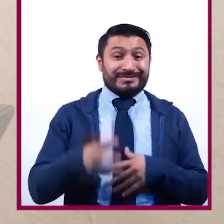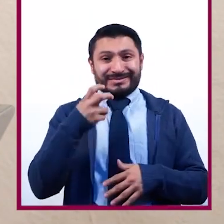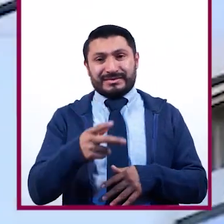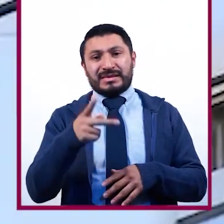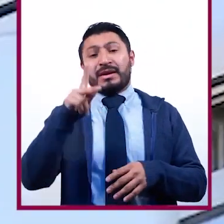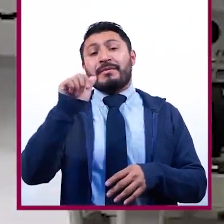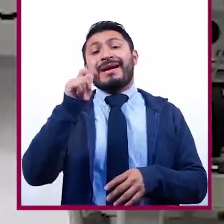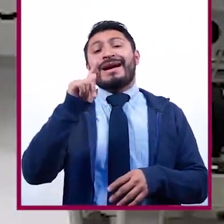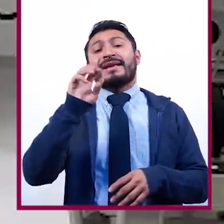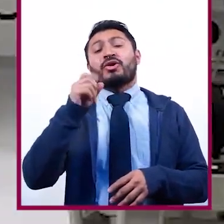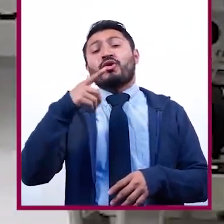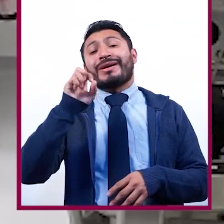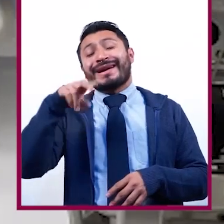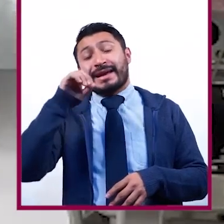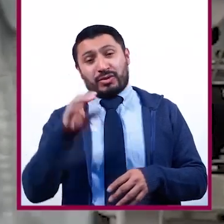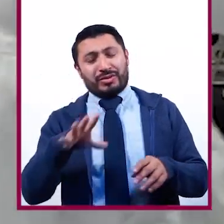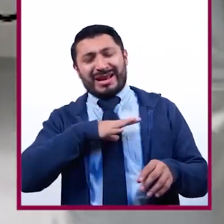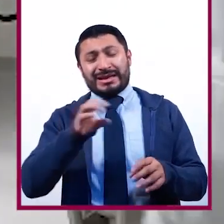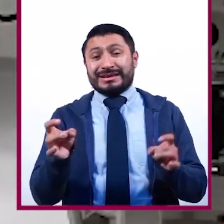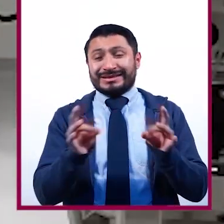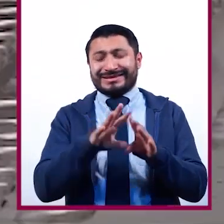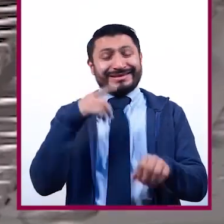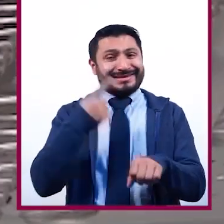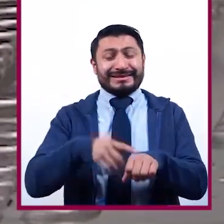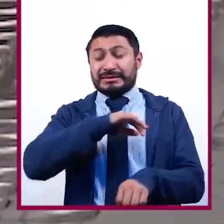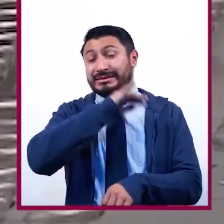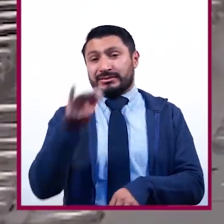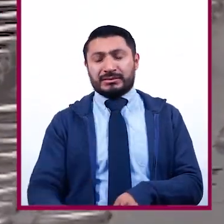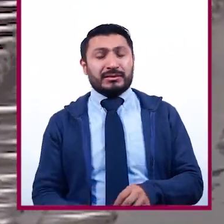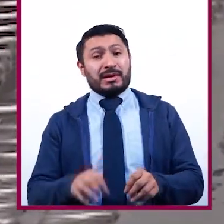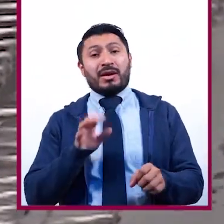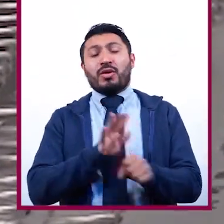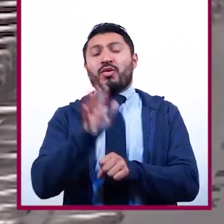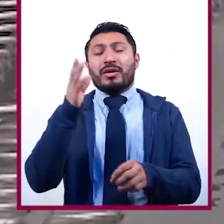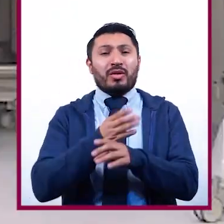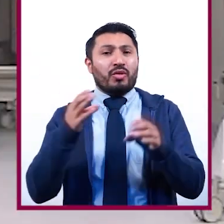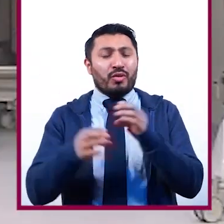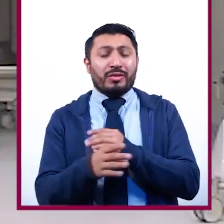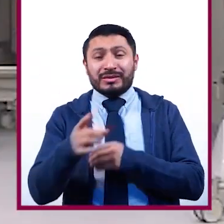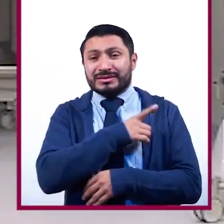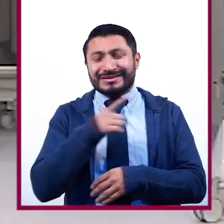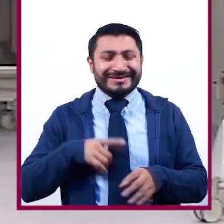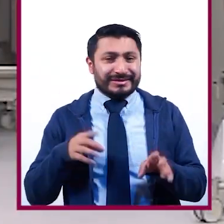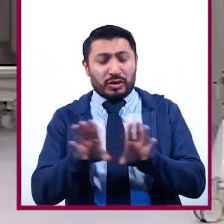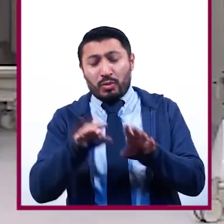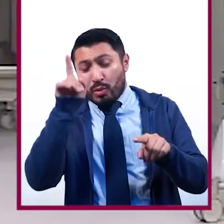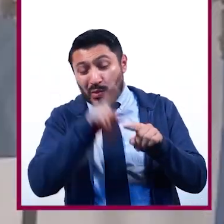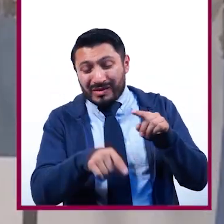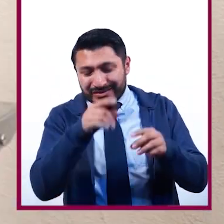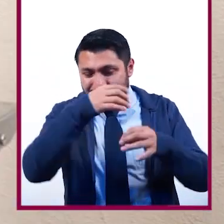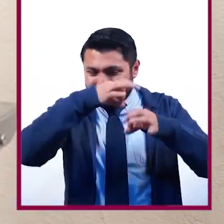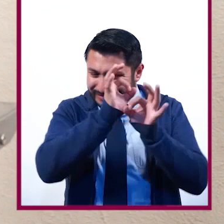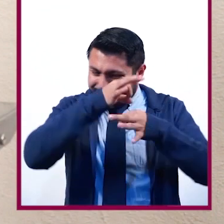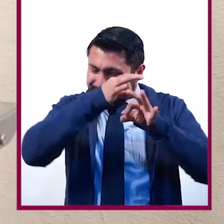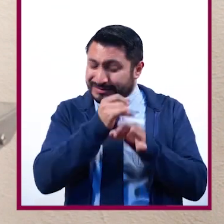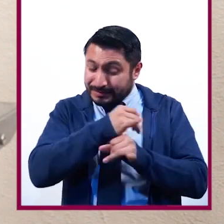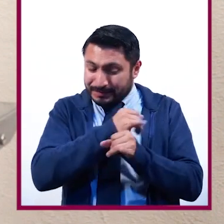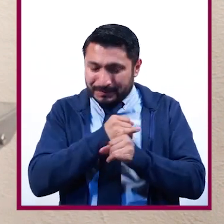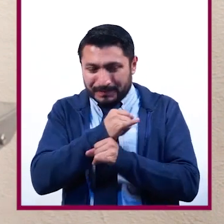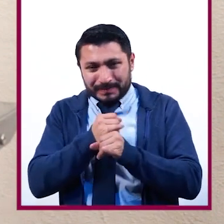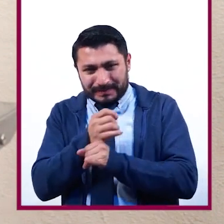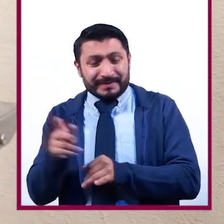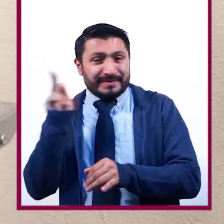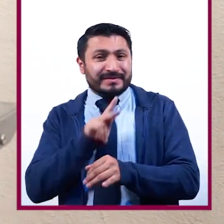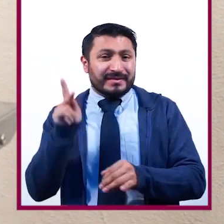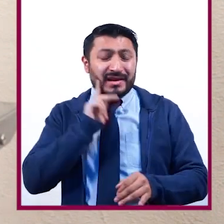torno al patógeno que causa una enfermedad mortal, la obtención de los compuestos que se deben atenuar, una serie de pruebas para mostrar